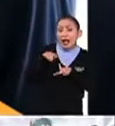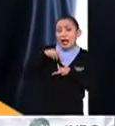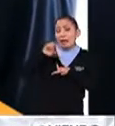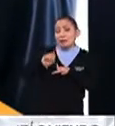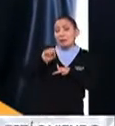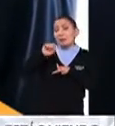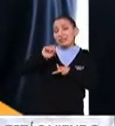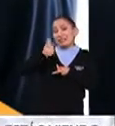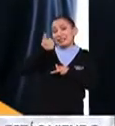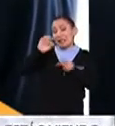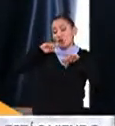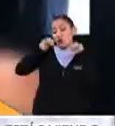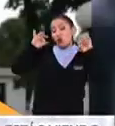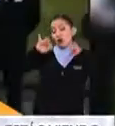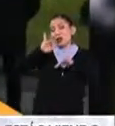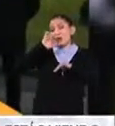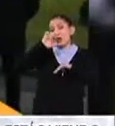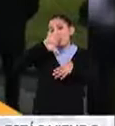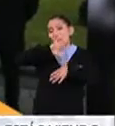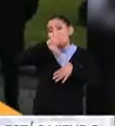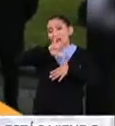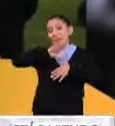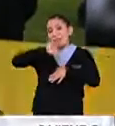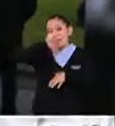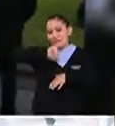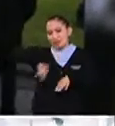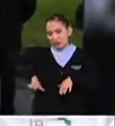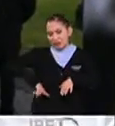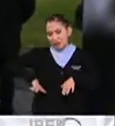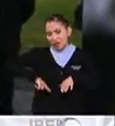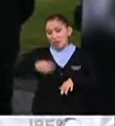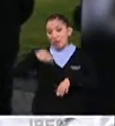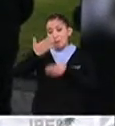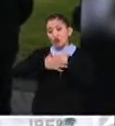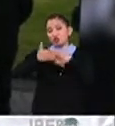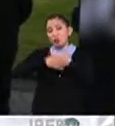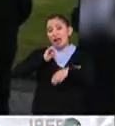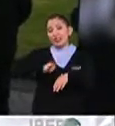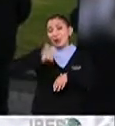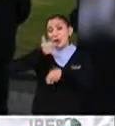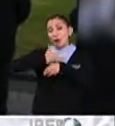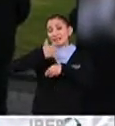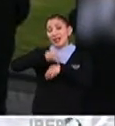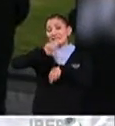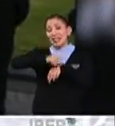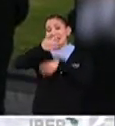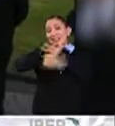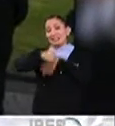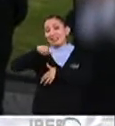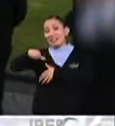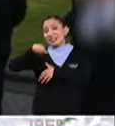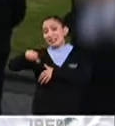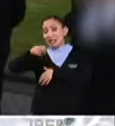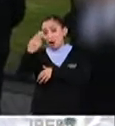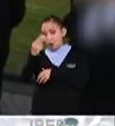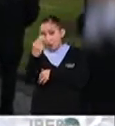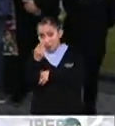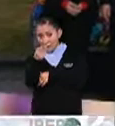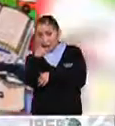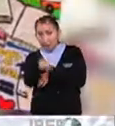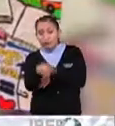la 26ª Cumbre Iberoamericana de Jefes de Estado y de Gobierno, que se celebrará en la antigua Guatemala los días 15 y 16 de